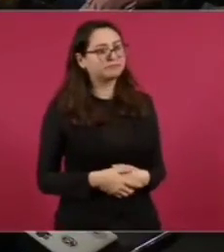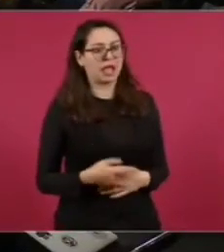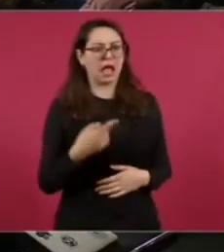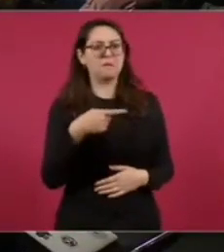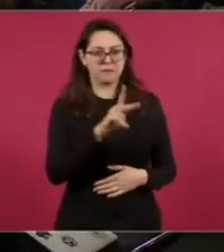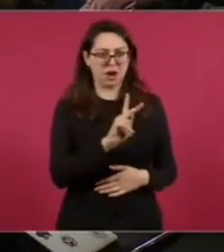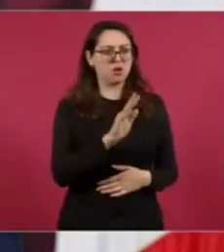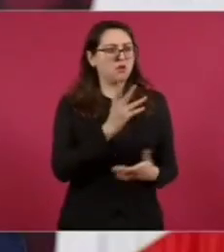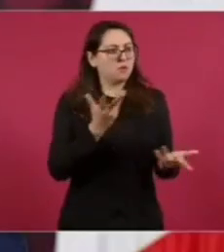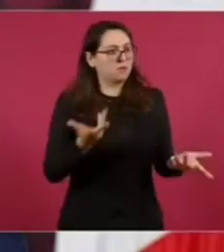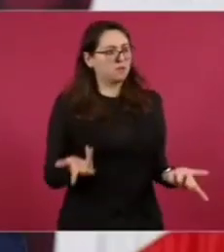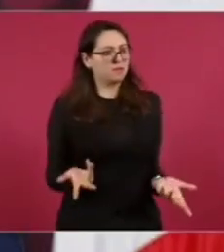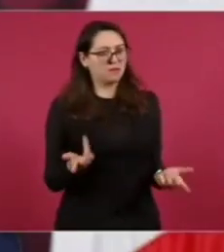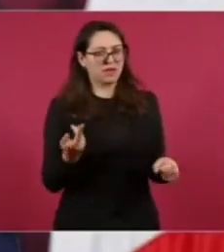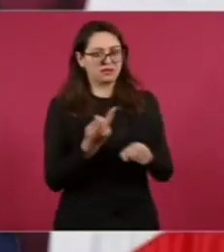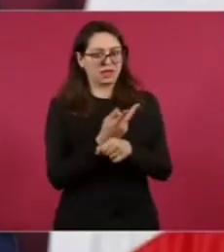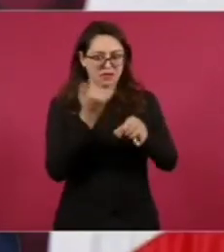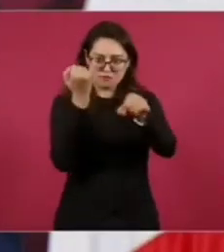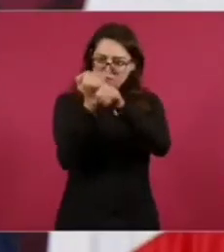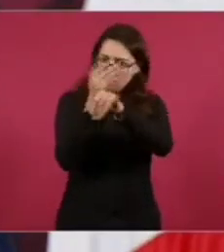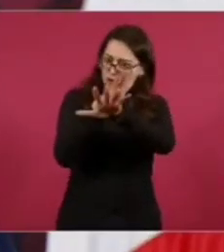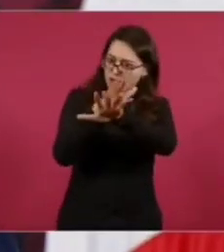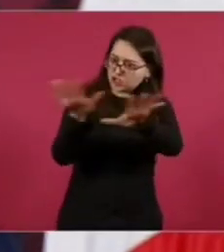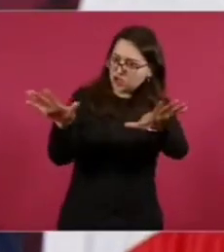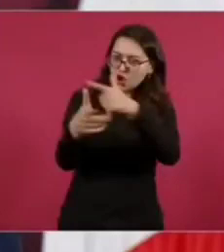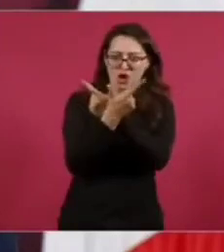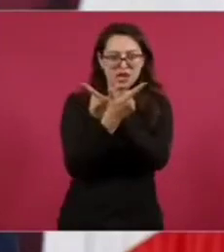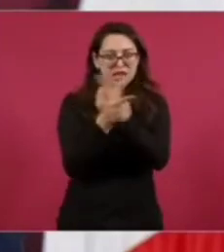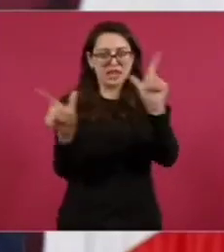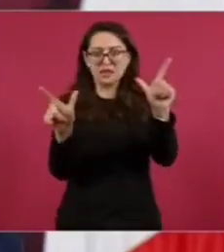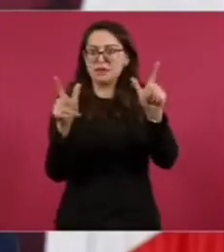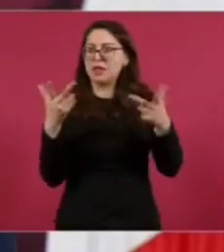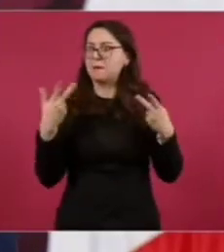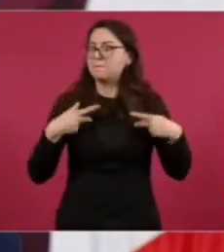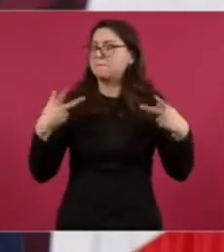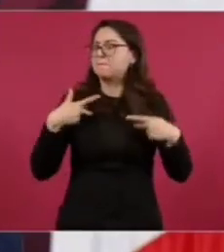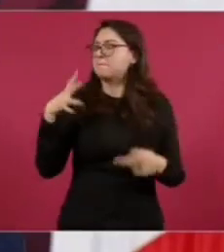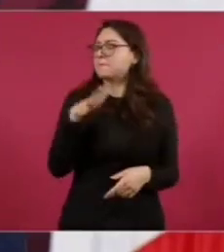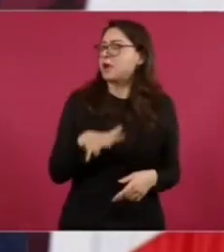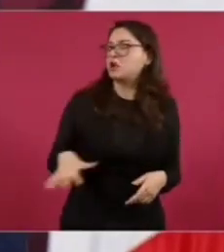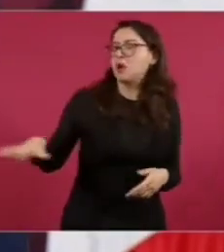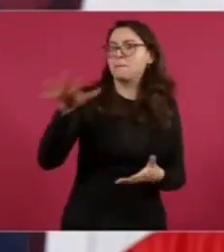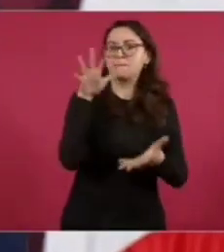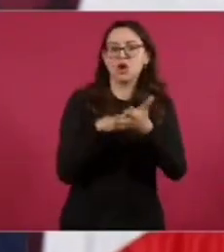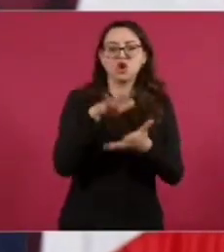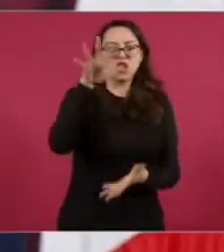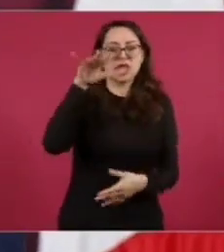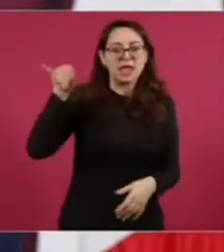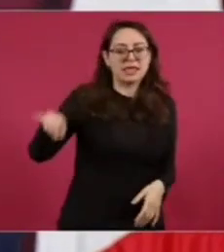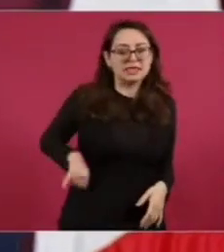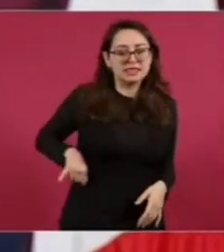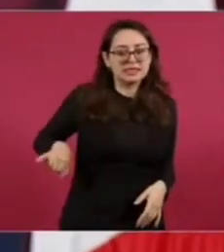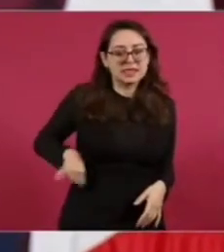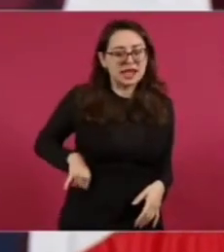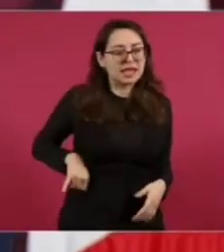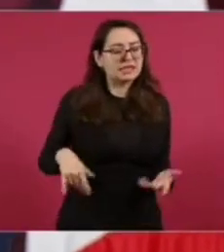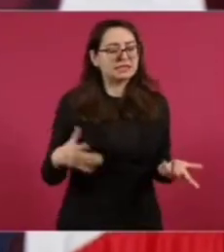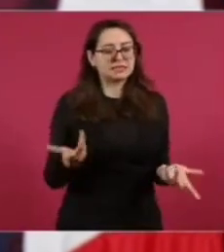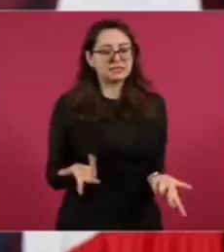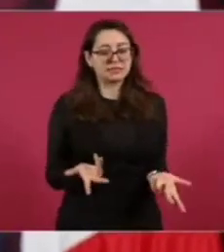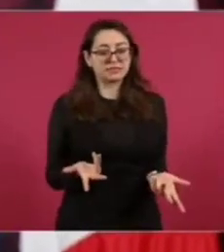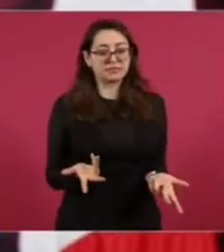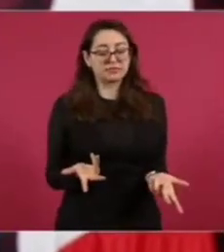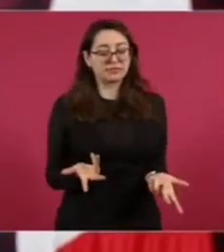¿Y el interés general de una nación? No, no, no, no,